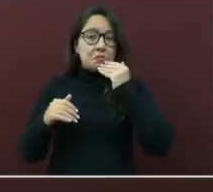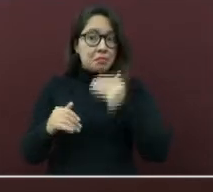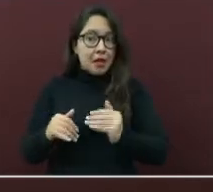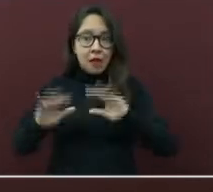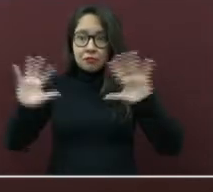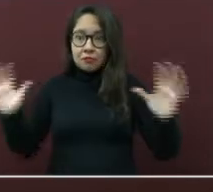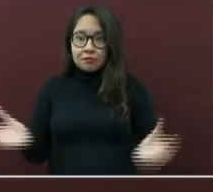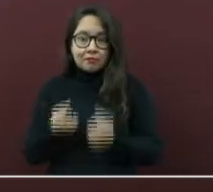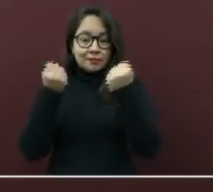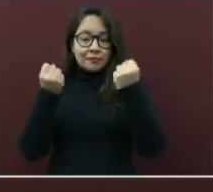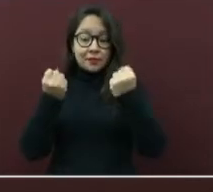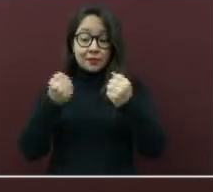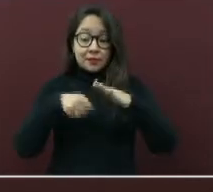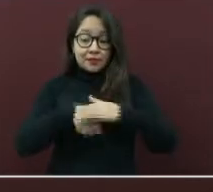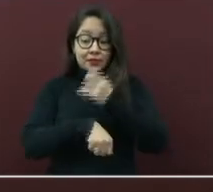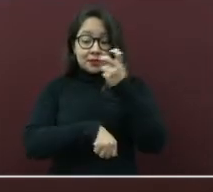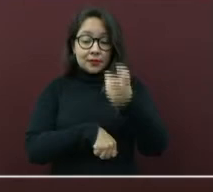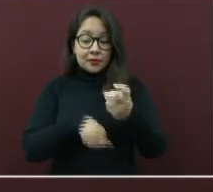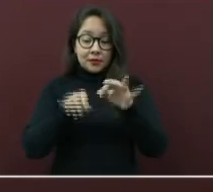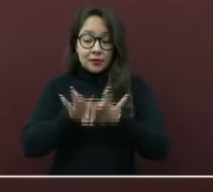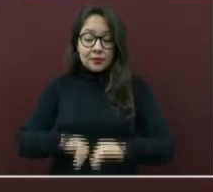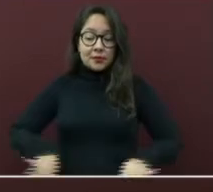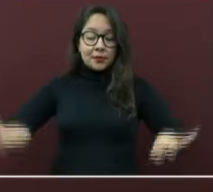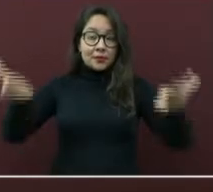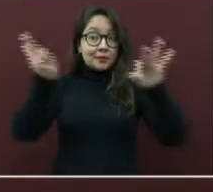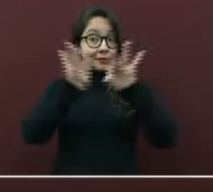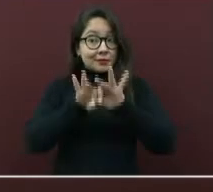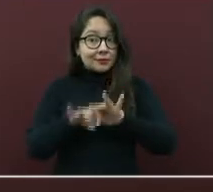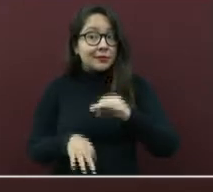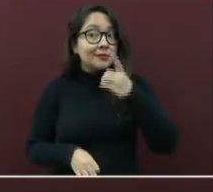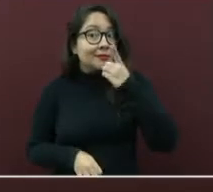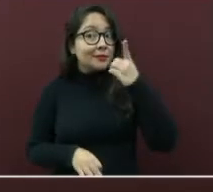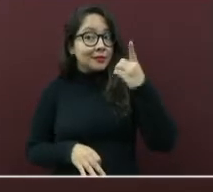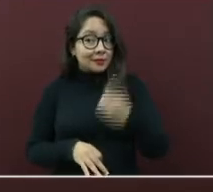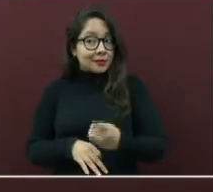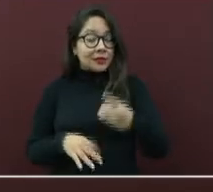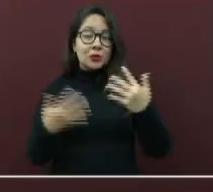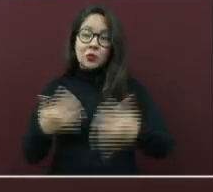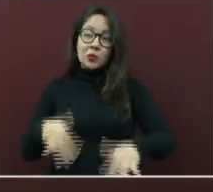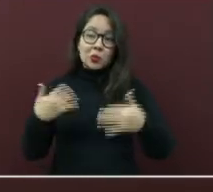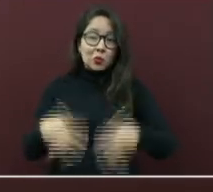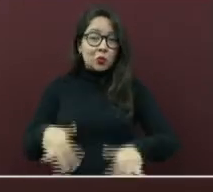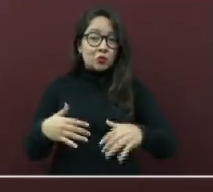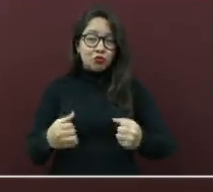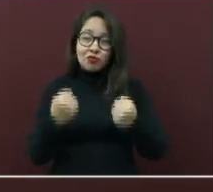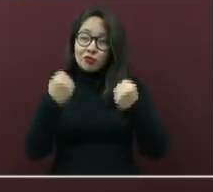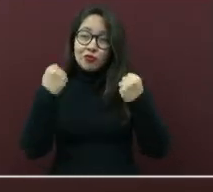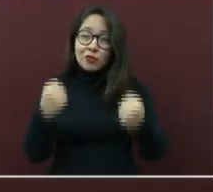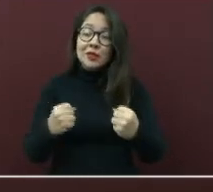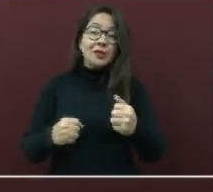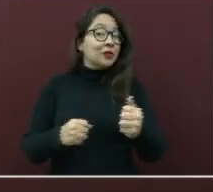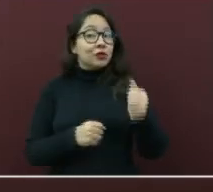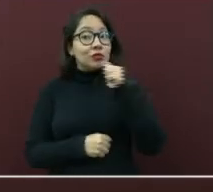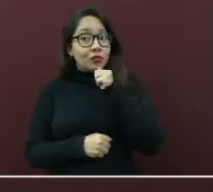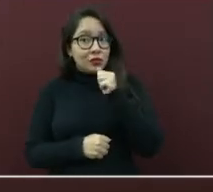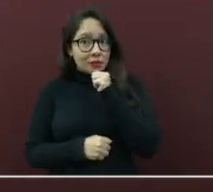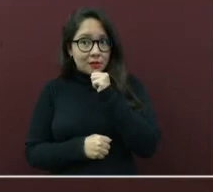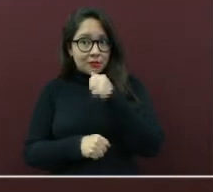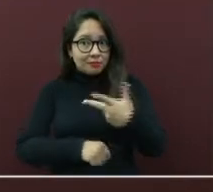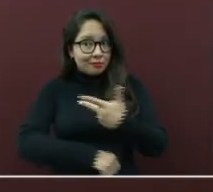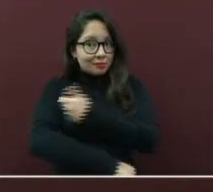por eso insistimos de la importancia que si aún no se han vacunado